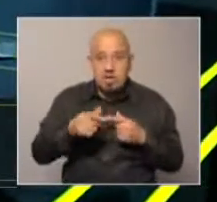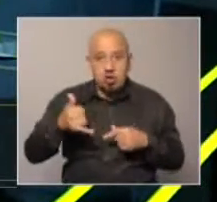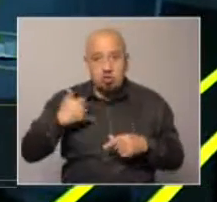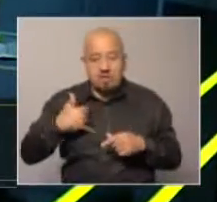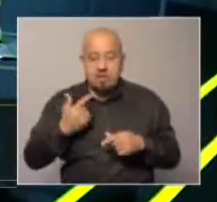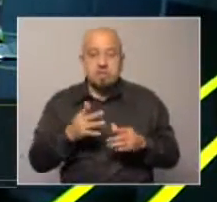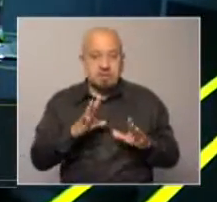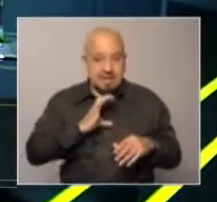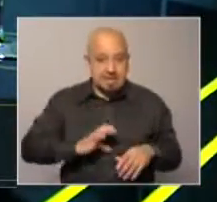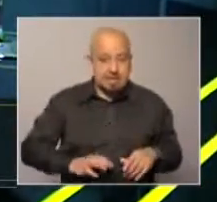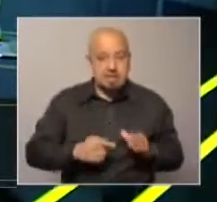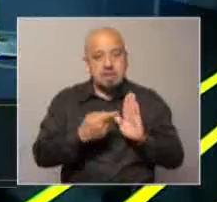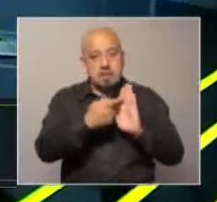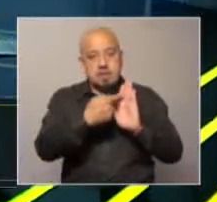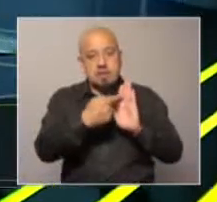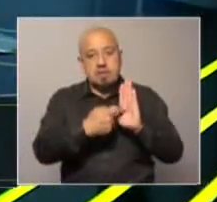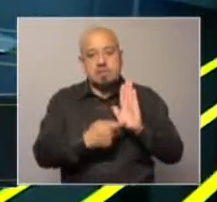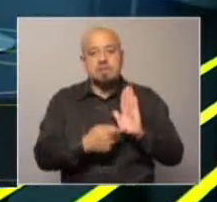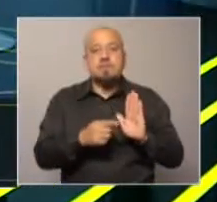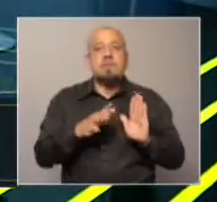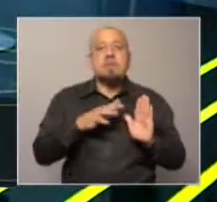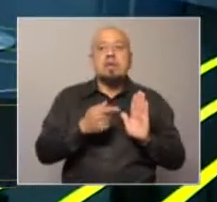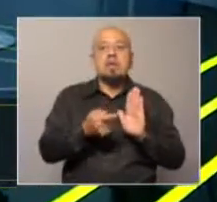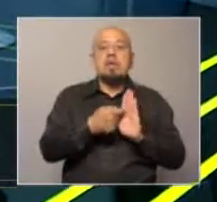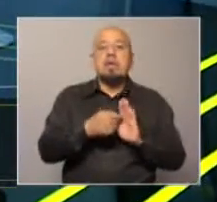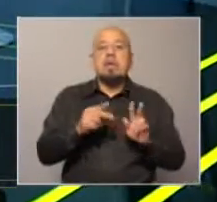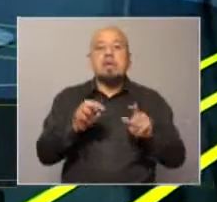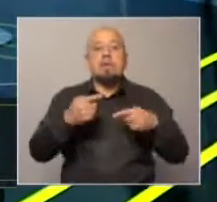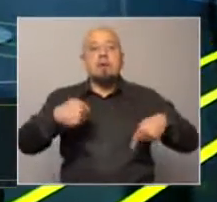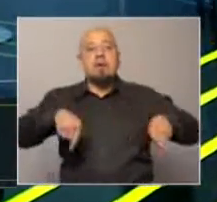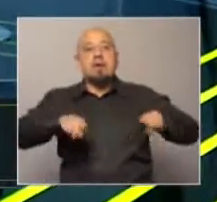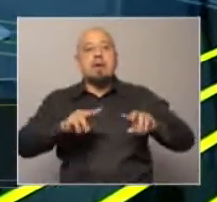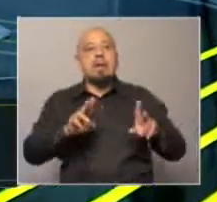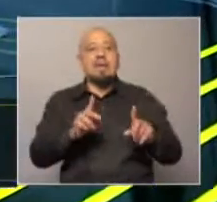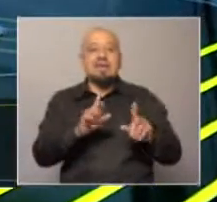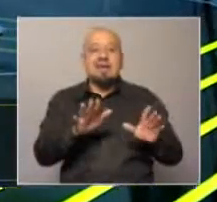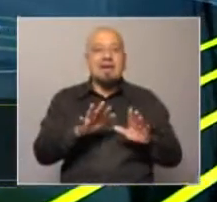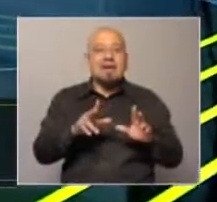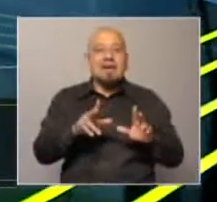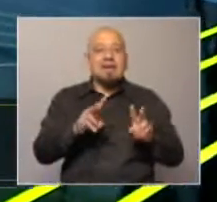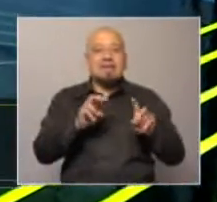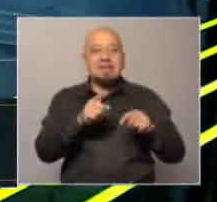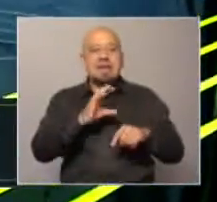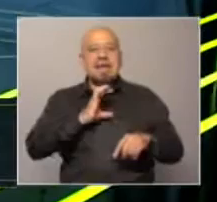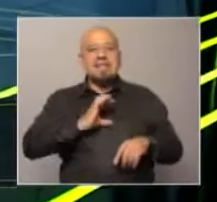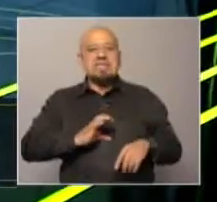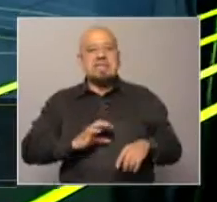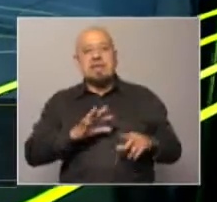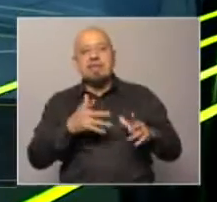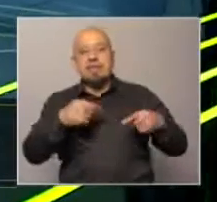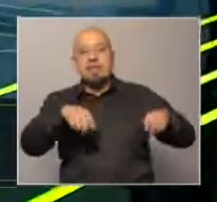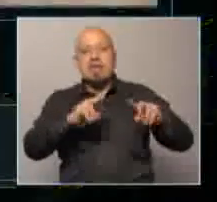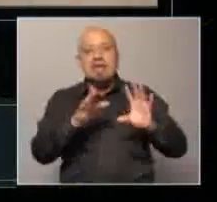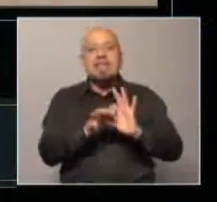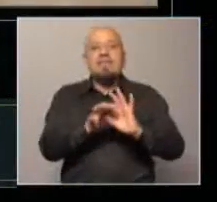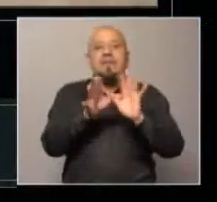mencionar tres. En primer lugar, se restringe más al régimen de semilibertad, que recordemos que el régimen de semilibertad